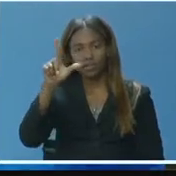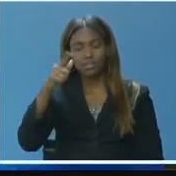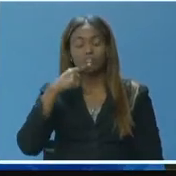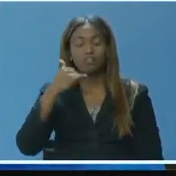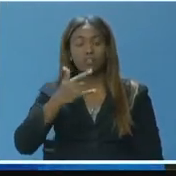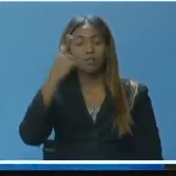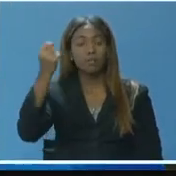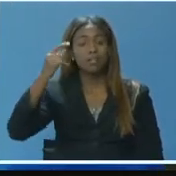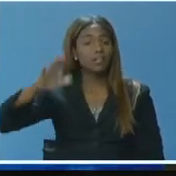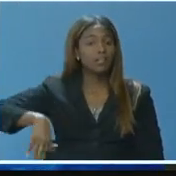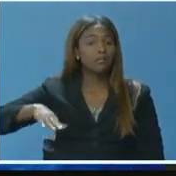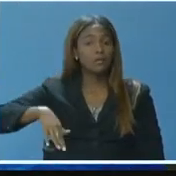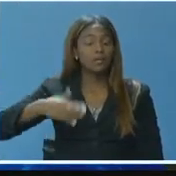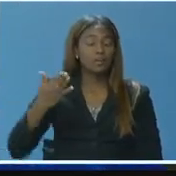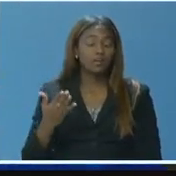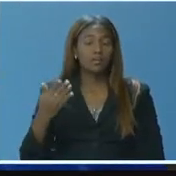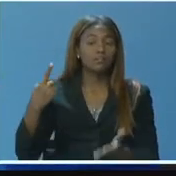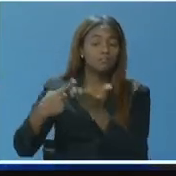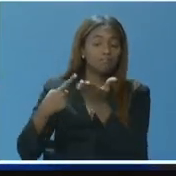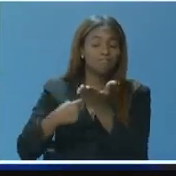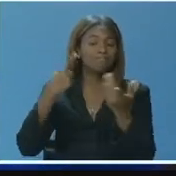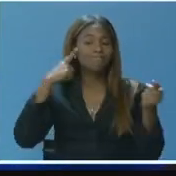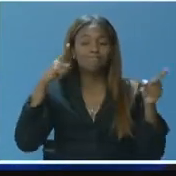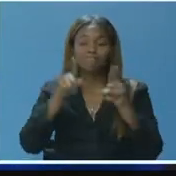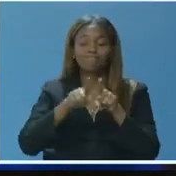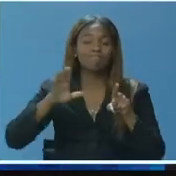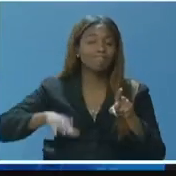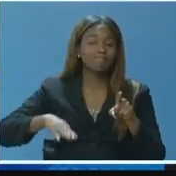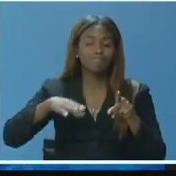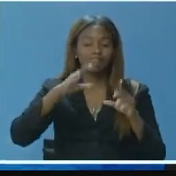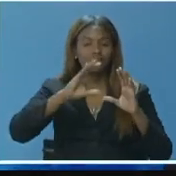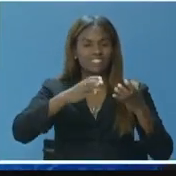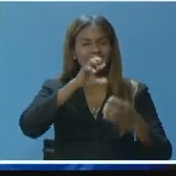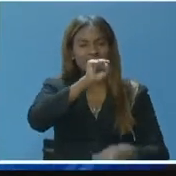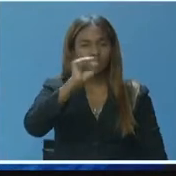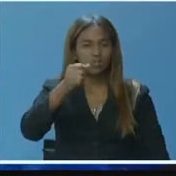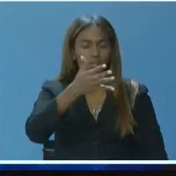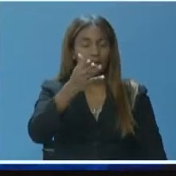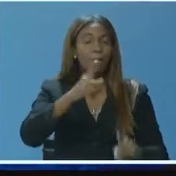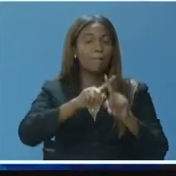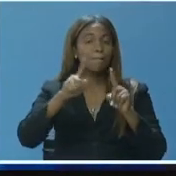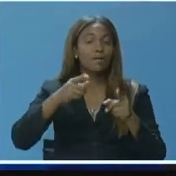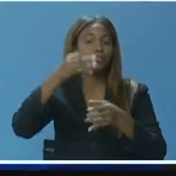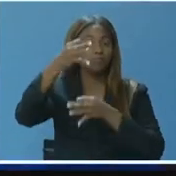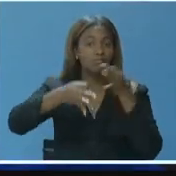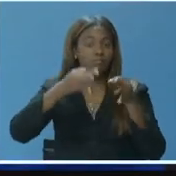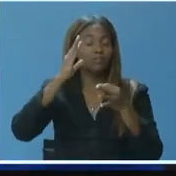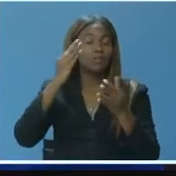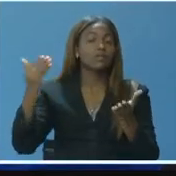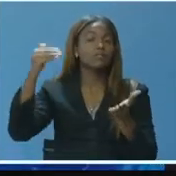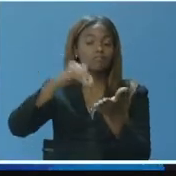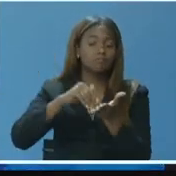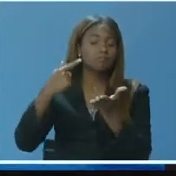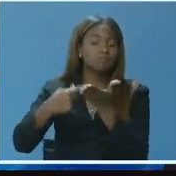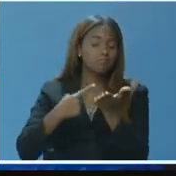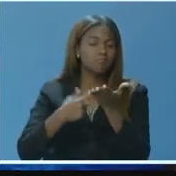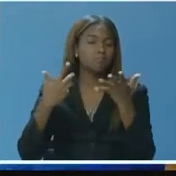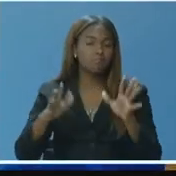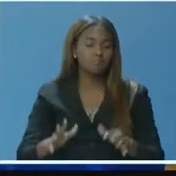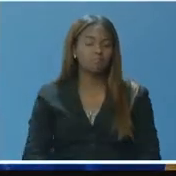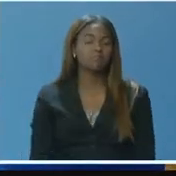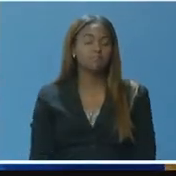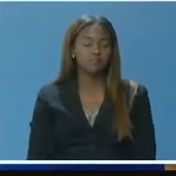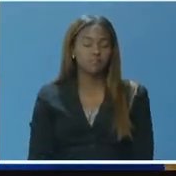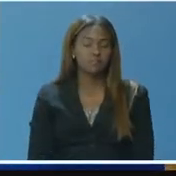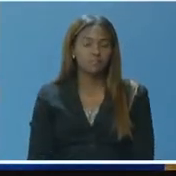martes que aún no arriban con las administradoras de riesgo de salud, pero explicó que volvieron a la mesa del diálogo. En